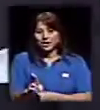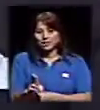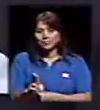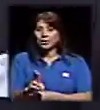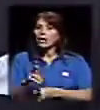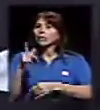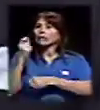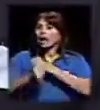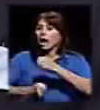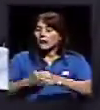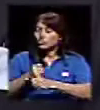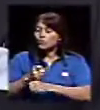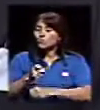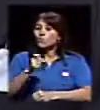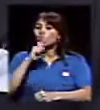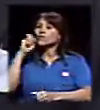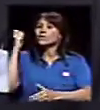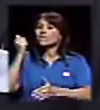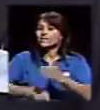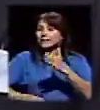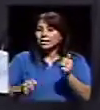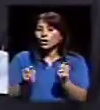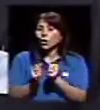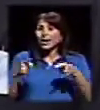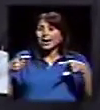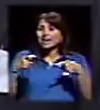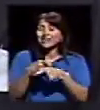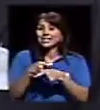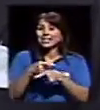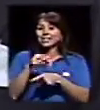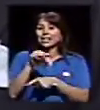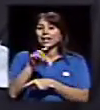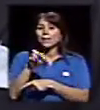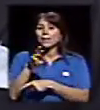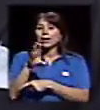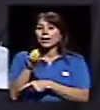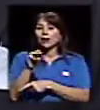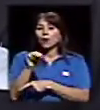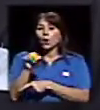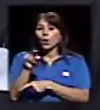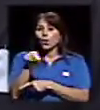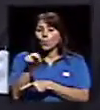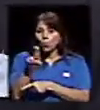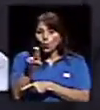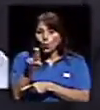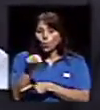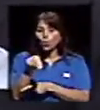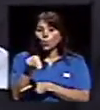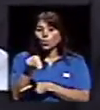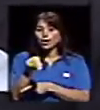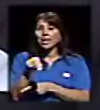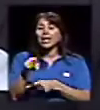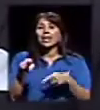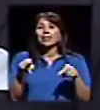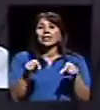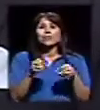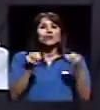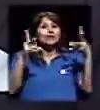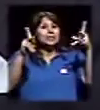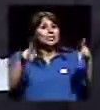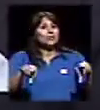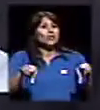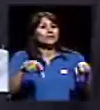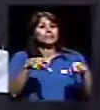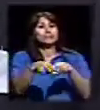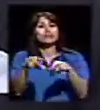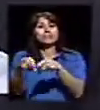muy difícil con la crisis del mercado común centroamericano, el desempleo masivo en San José, la